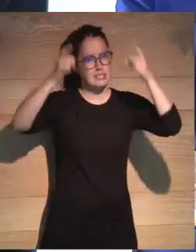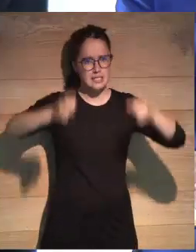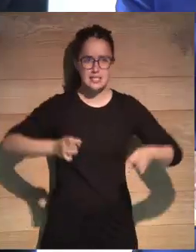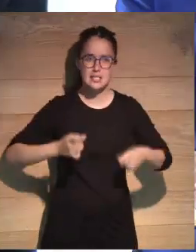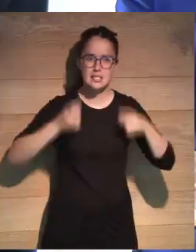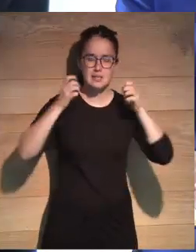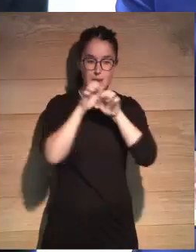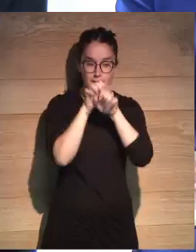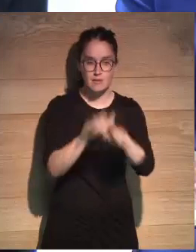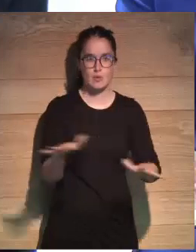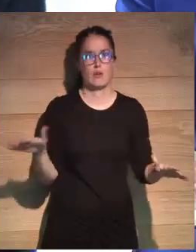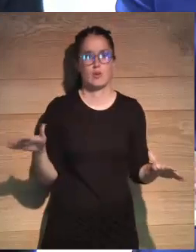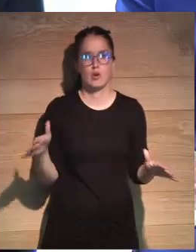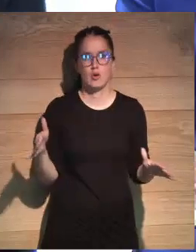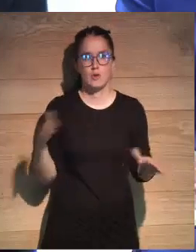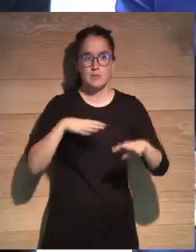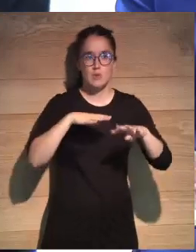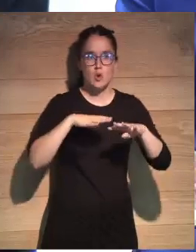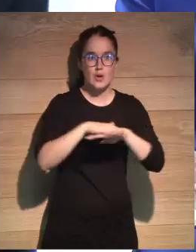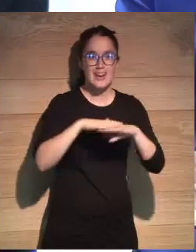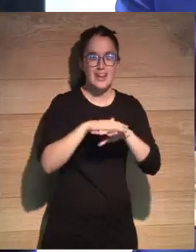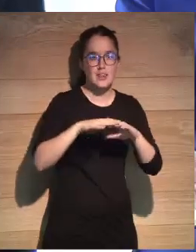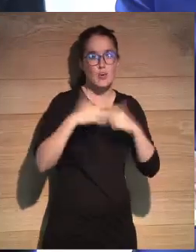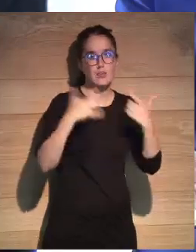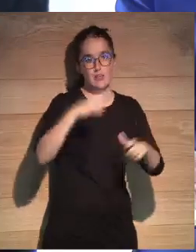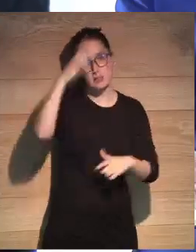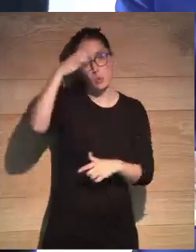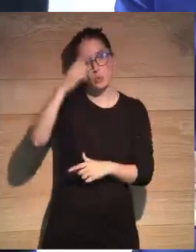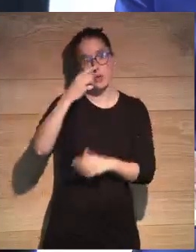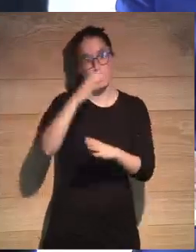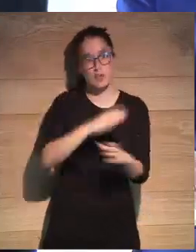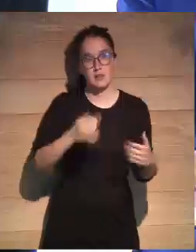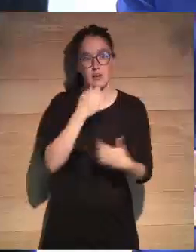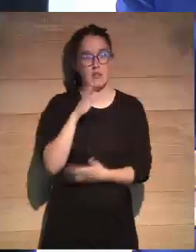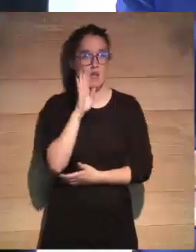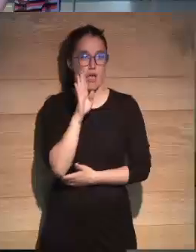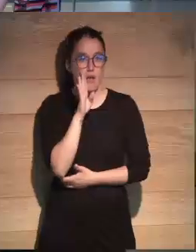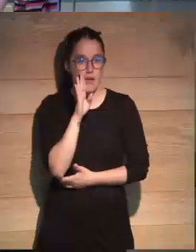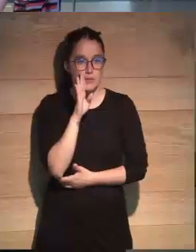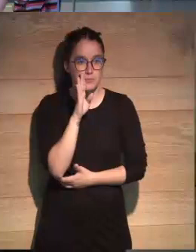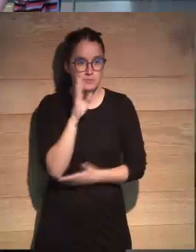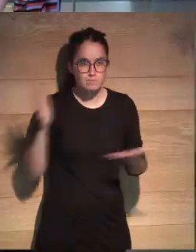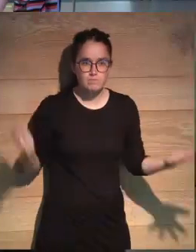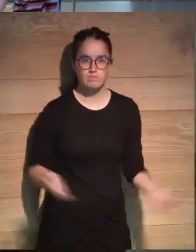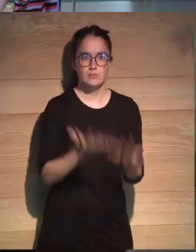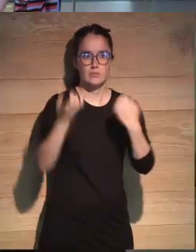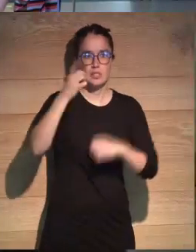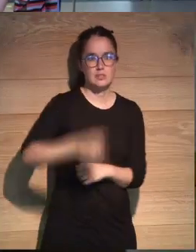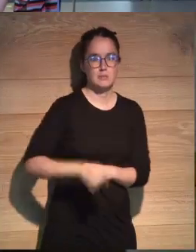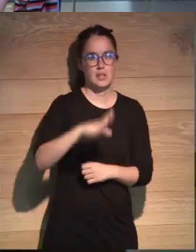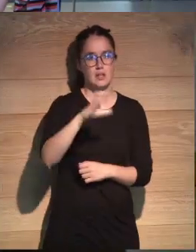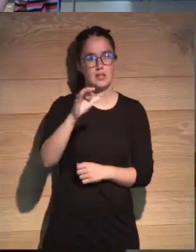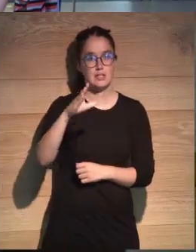de divulgación, pues desde la red de unidades de cultura científica que antes mencionabais, promovida además también por la